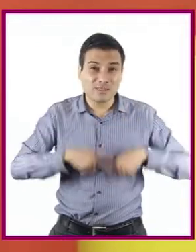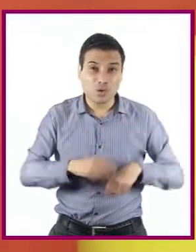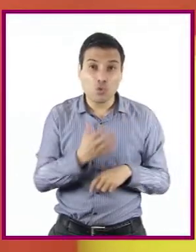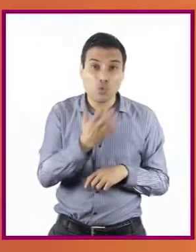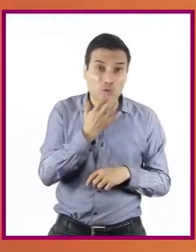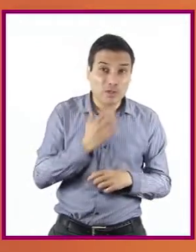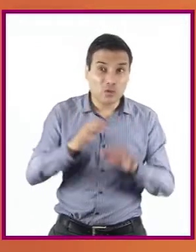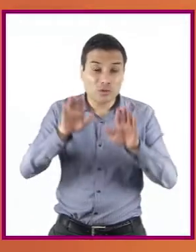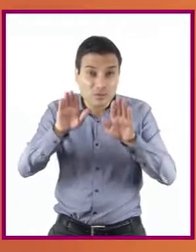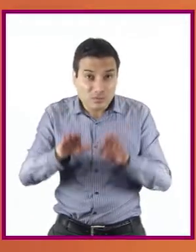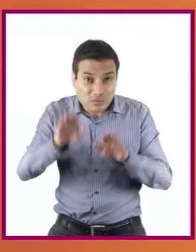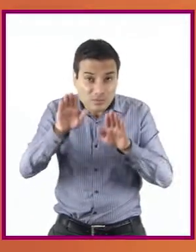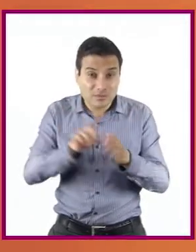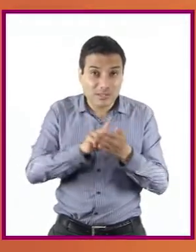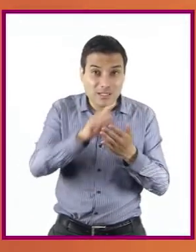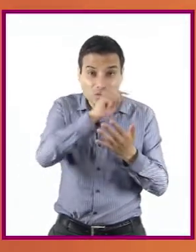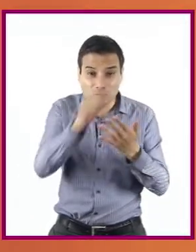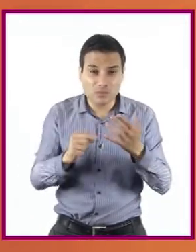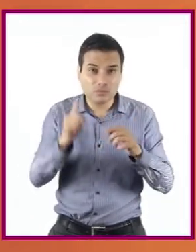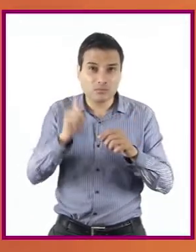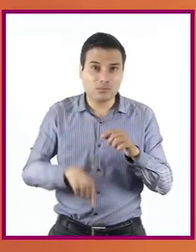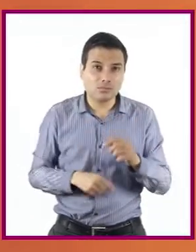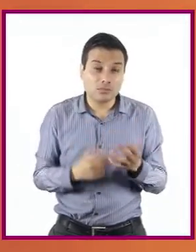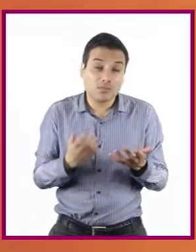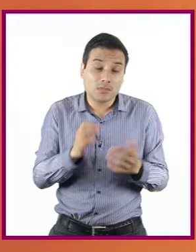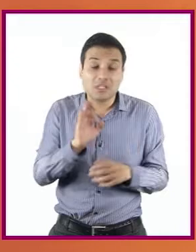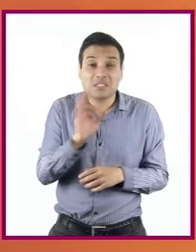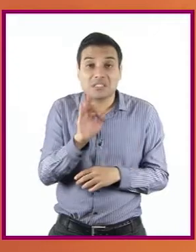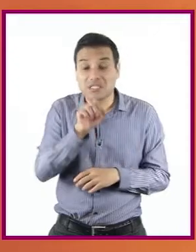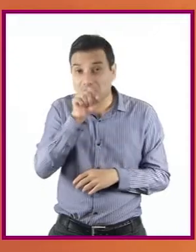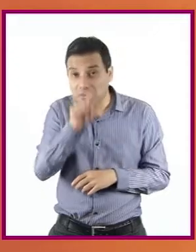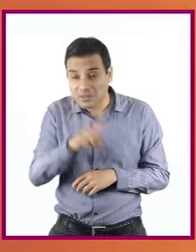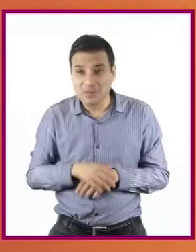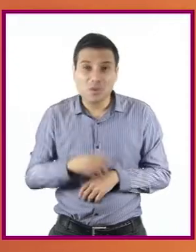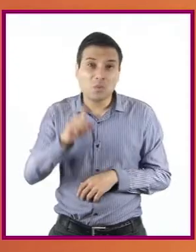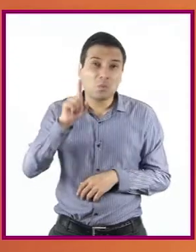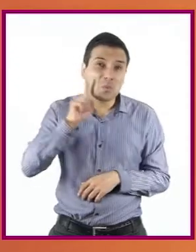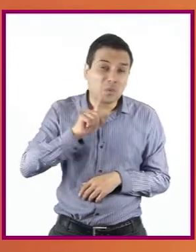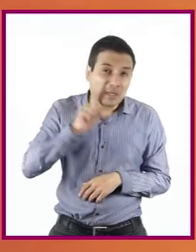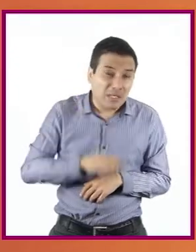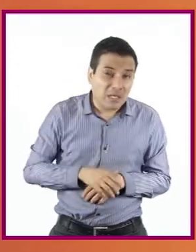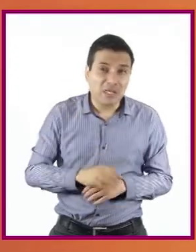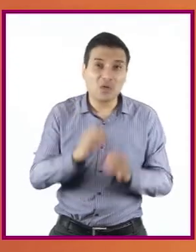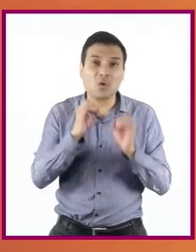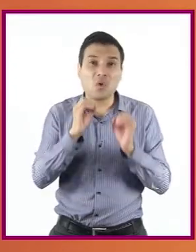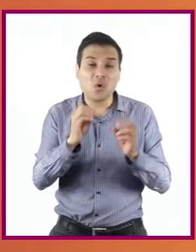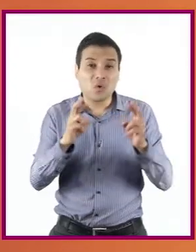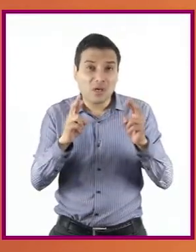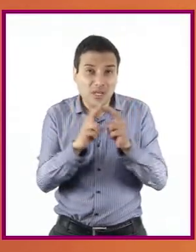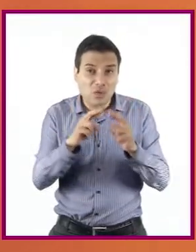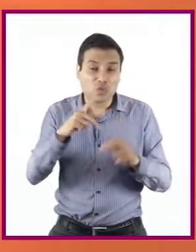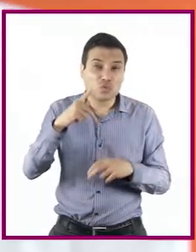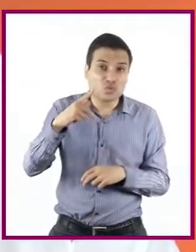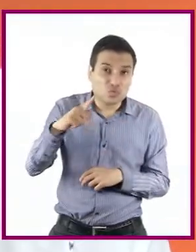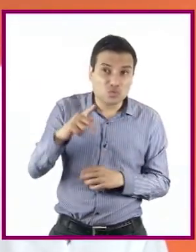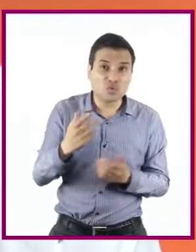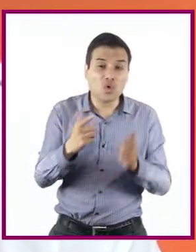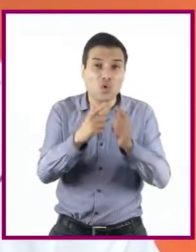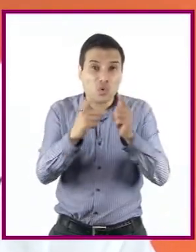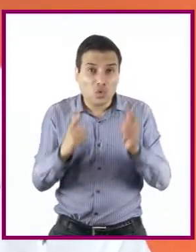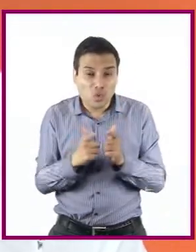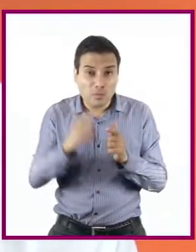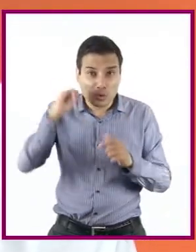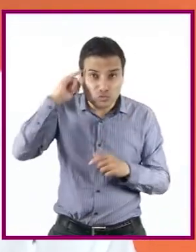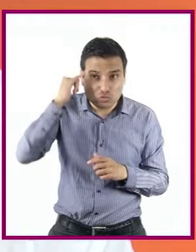derechos fundamentales, ya sea porque son mujeres, profesan una religión distinta, son parte de un grupo étnico, una cultura o